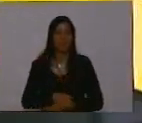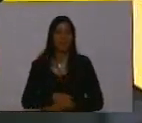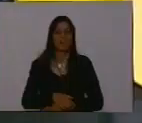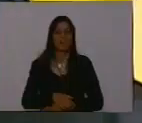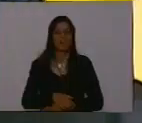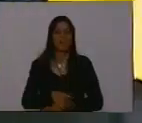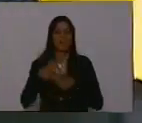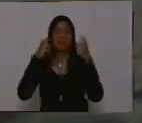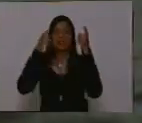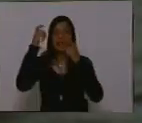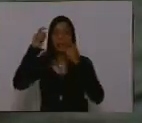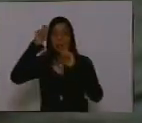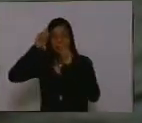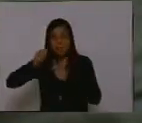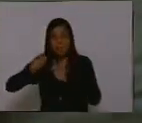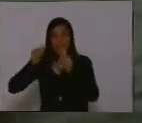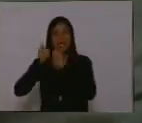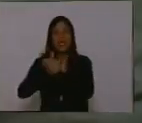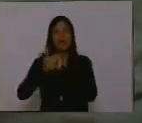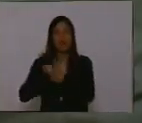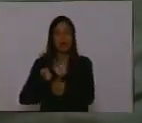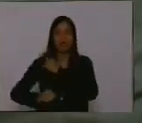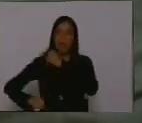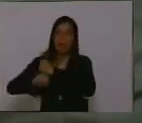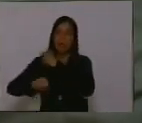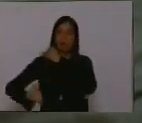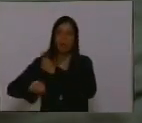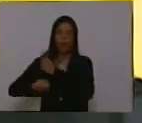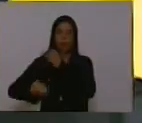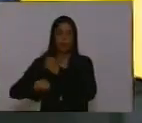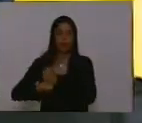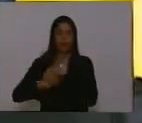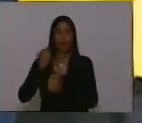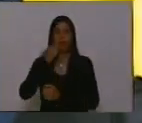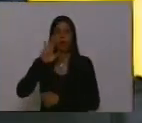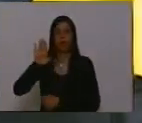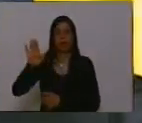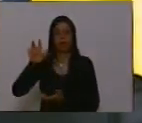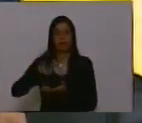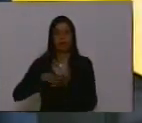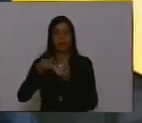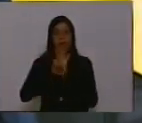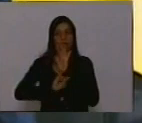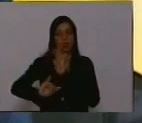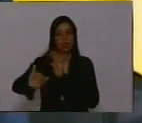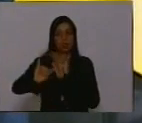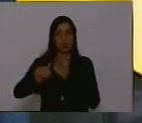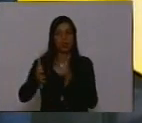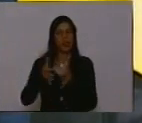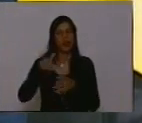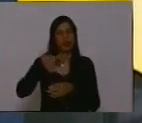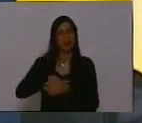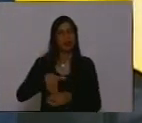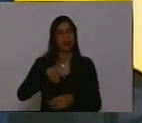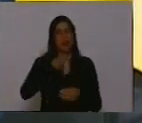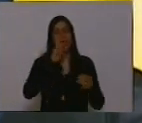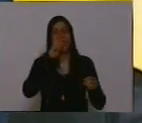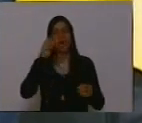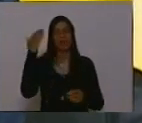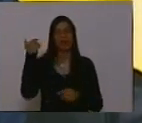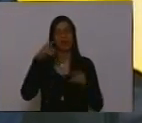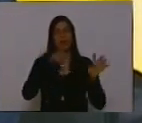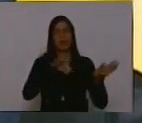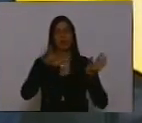Reivindica el deporte en Venezuela, promete una constituyente, ganamos. Y en la constitución del 99 se hace efectiva y